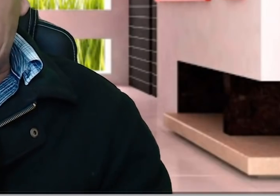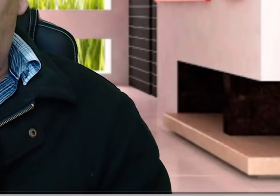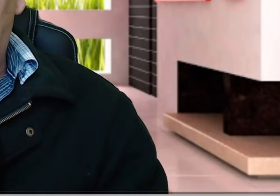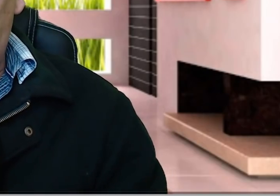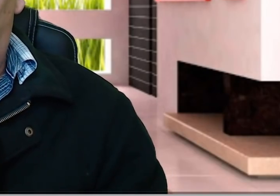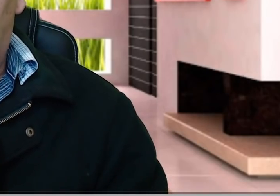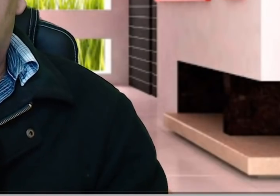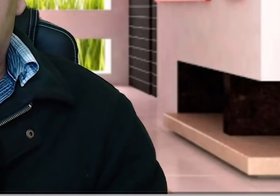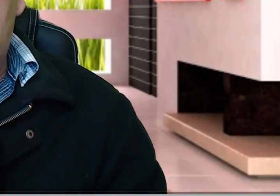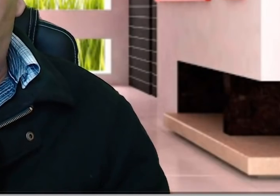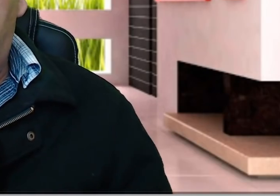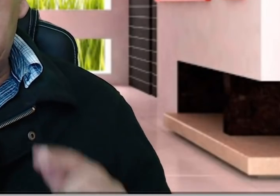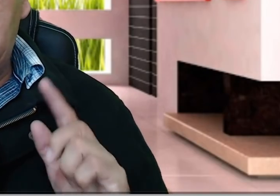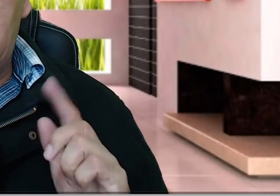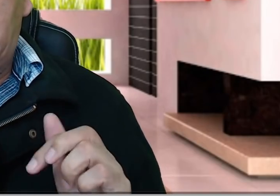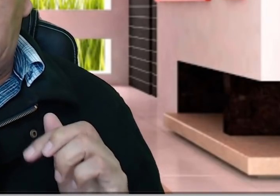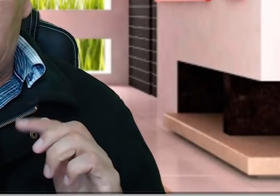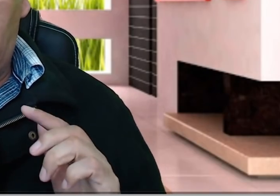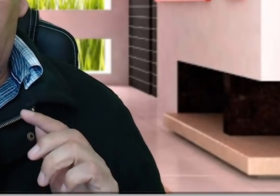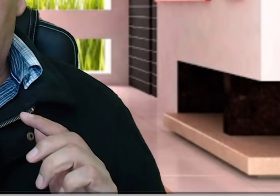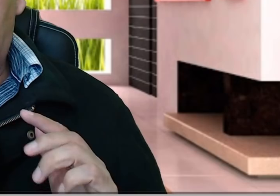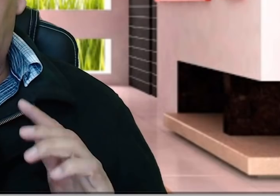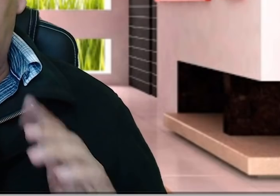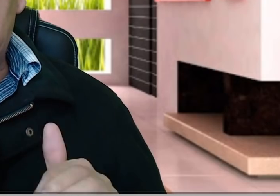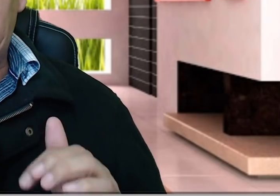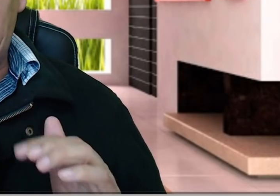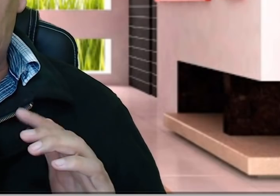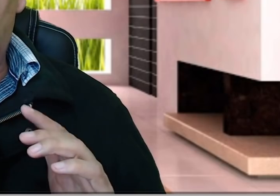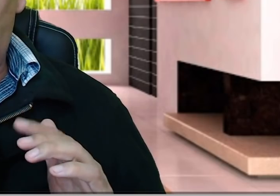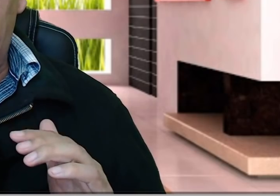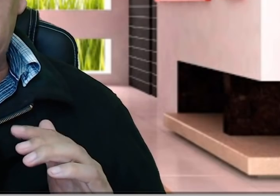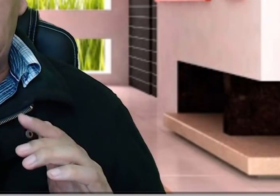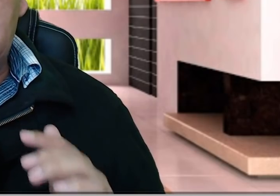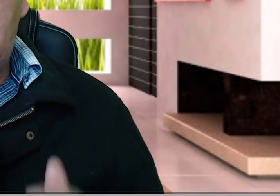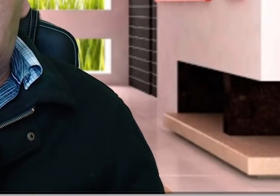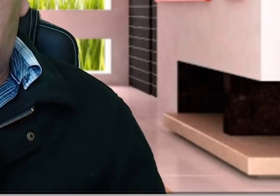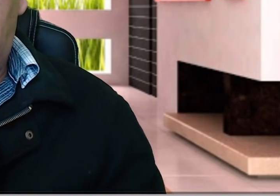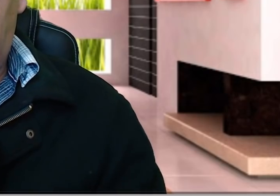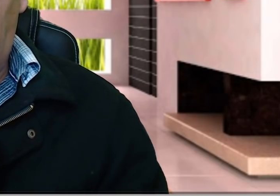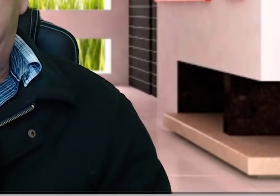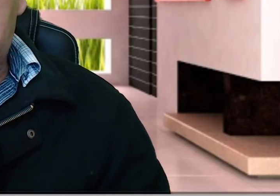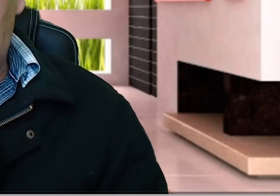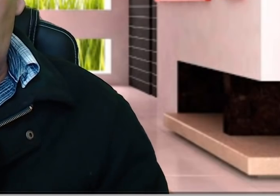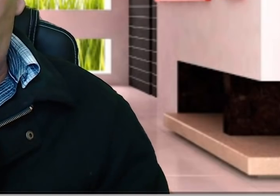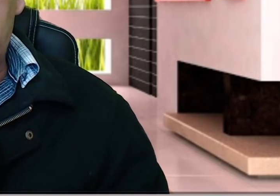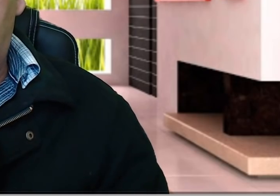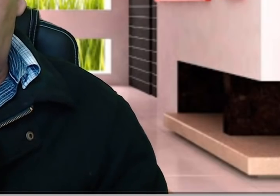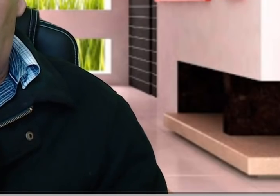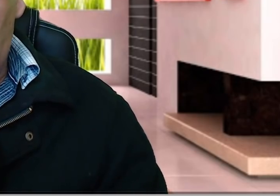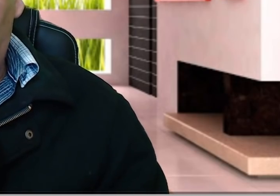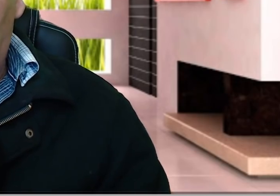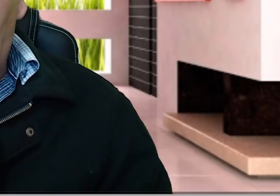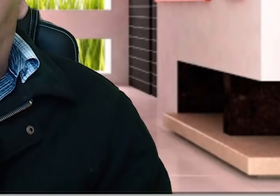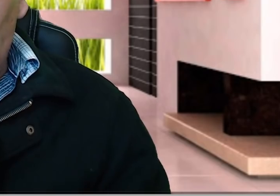Cuente conmigo, señor presidente, le dice Carlos Lomelí Salazar a Andrés Manuel López